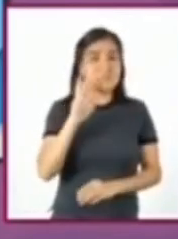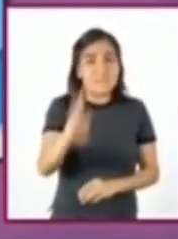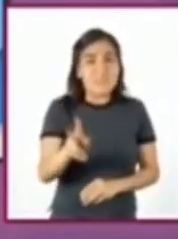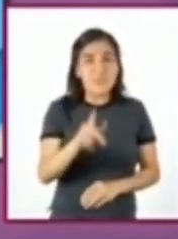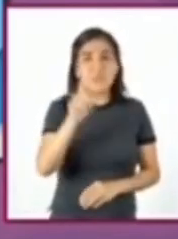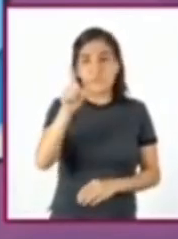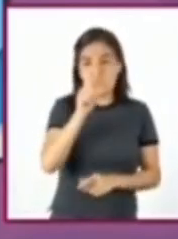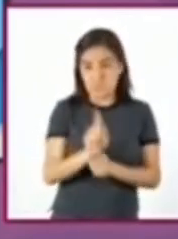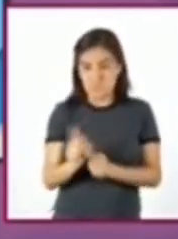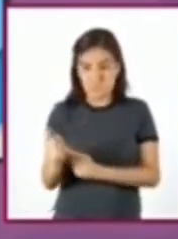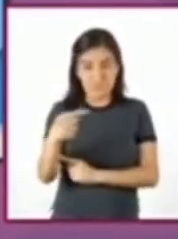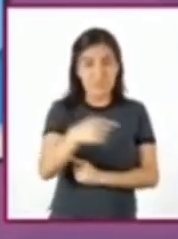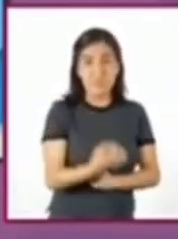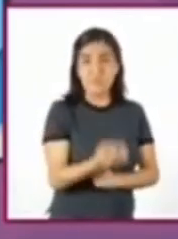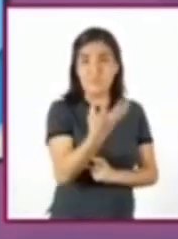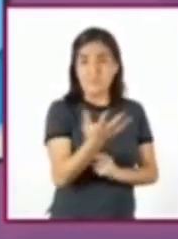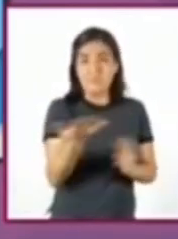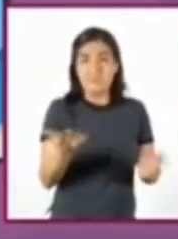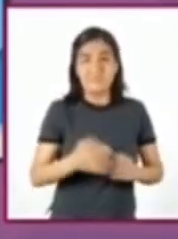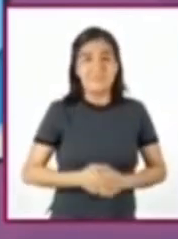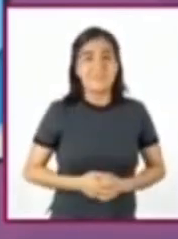un circuito eléctrico?